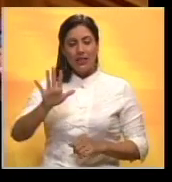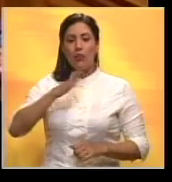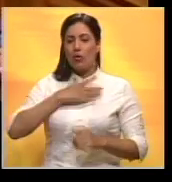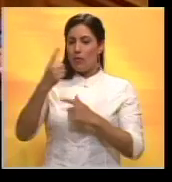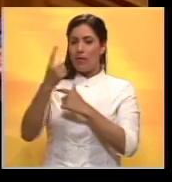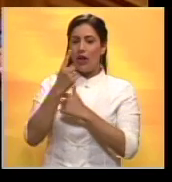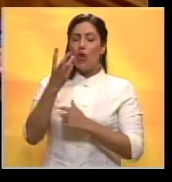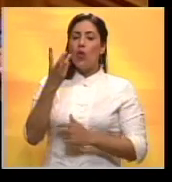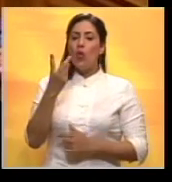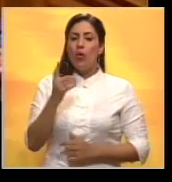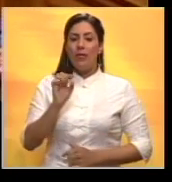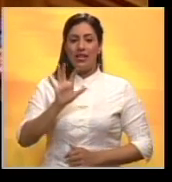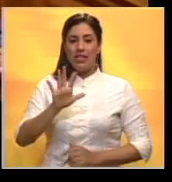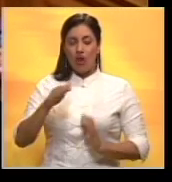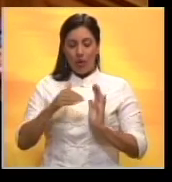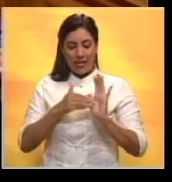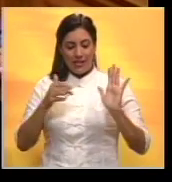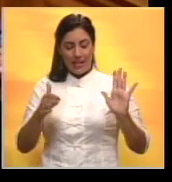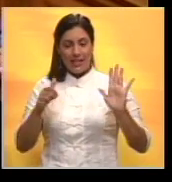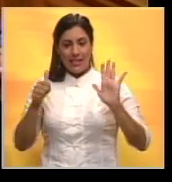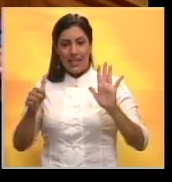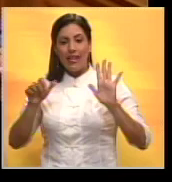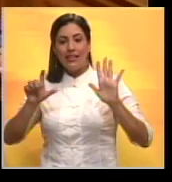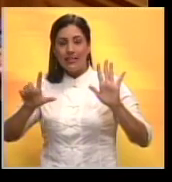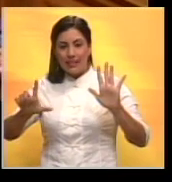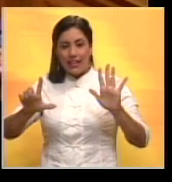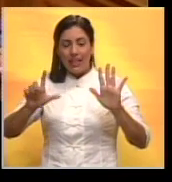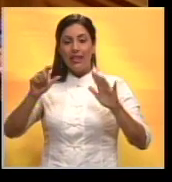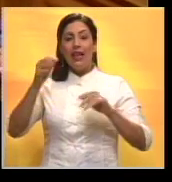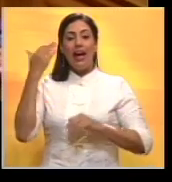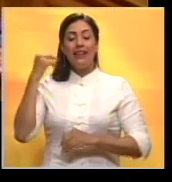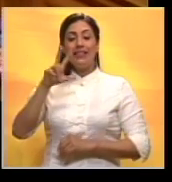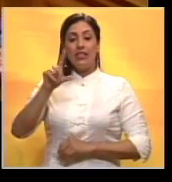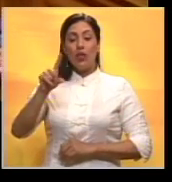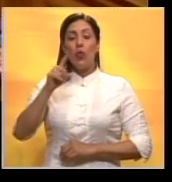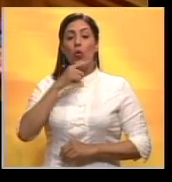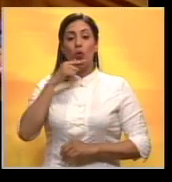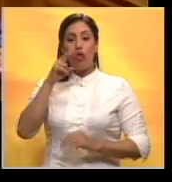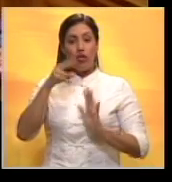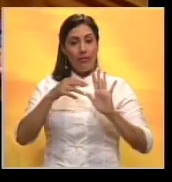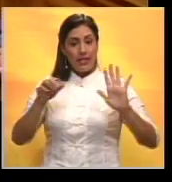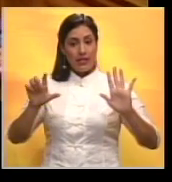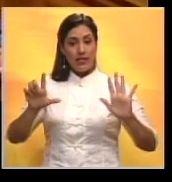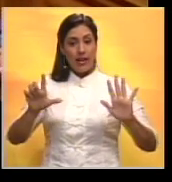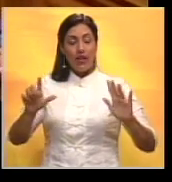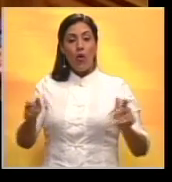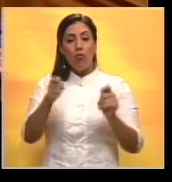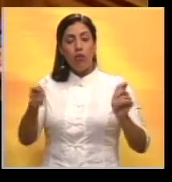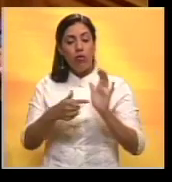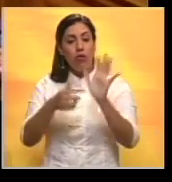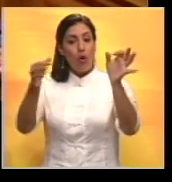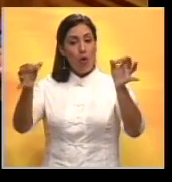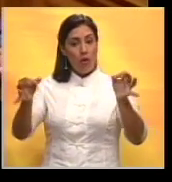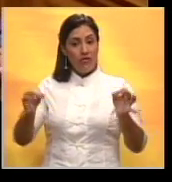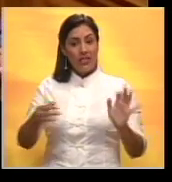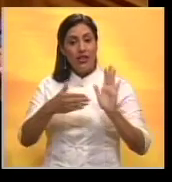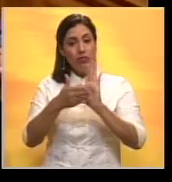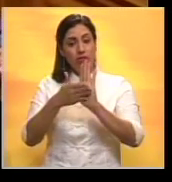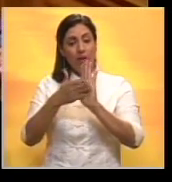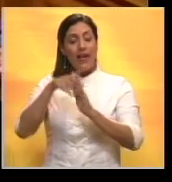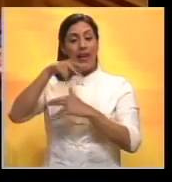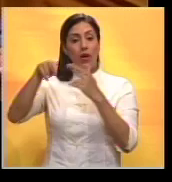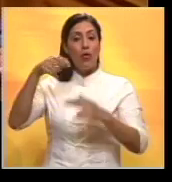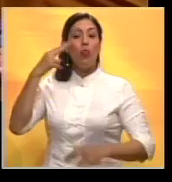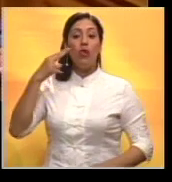presidencial número 5667 del 31 de octubre del 2007 publicado en la gaceta oficial de la